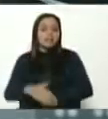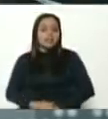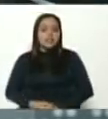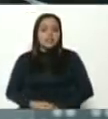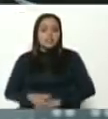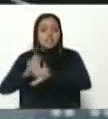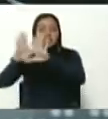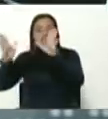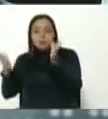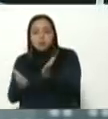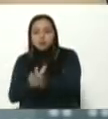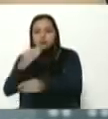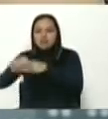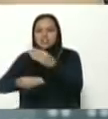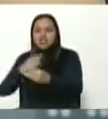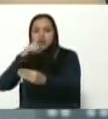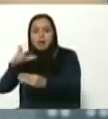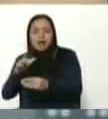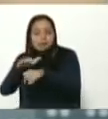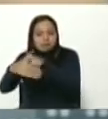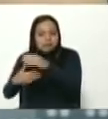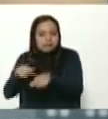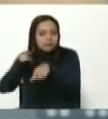le vendan vacunas a Venezuela.